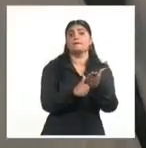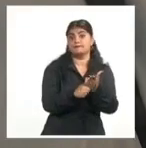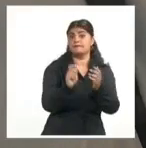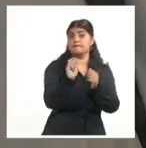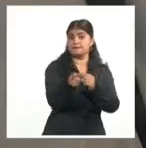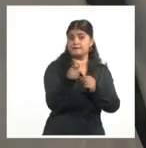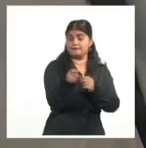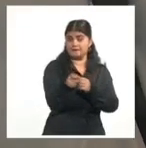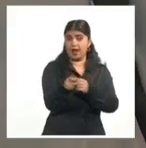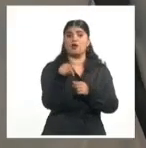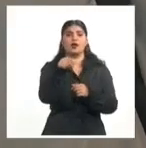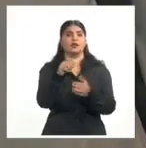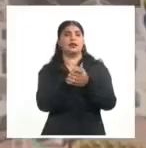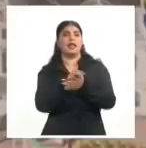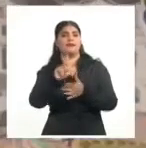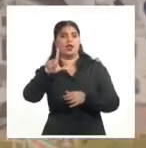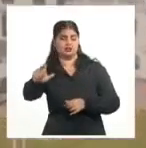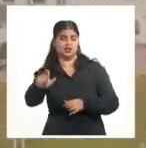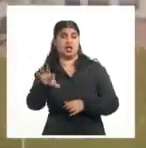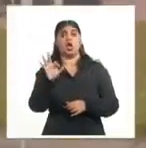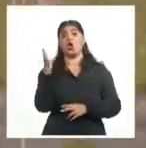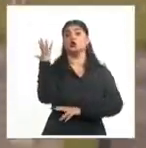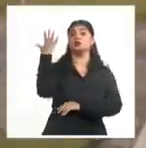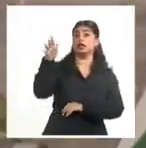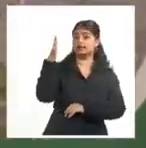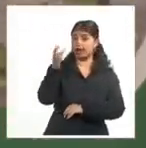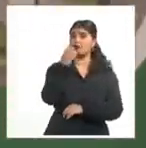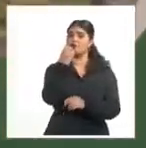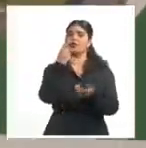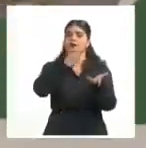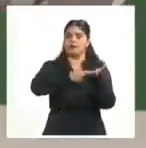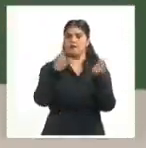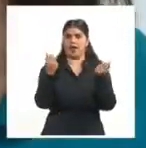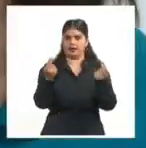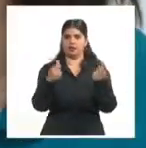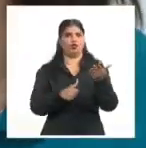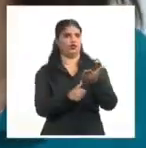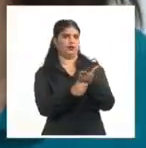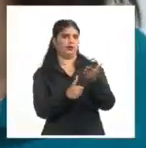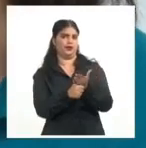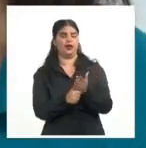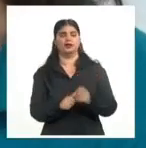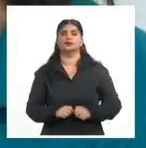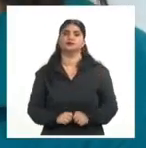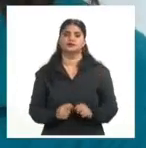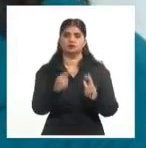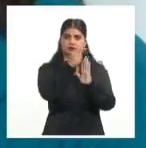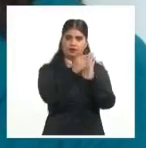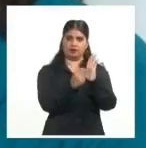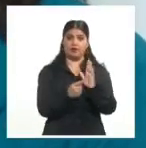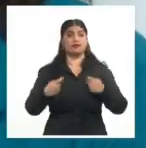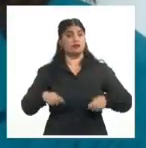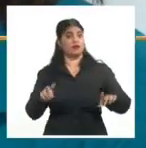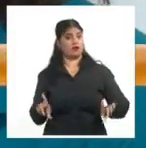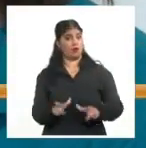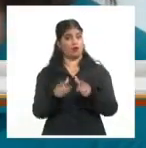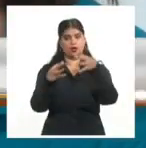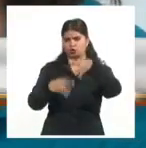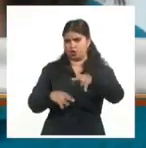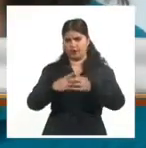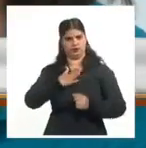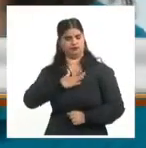convertible o desde el exterior con una pre-reserva en la agencia. Uno de los requisitos que deben cumplir es tener toda su